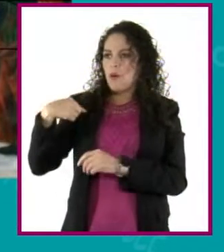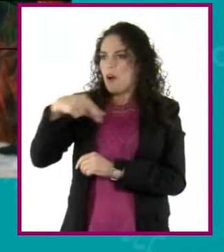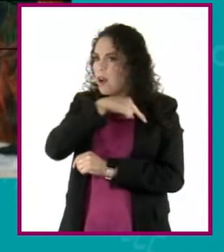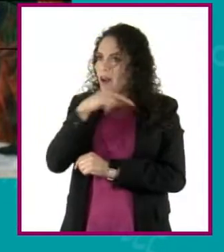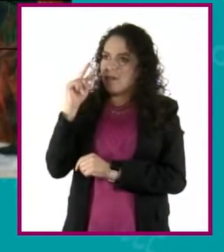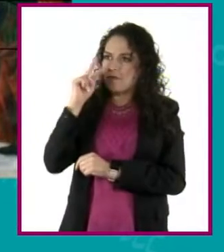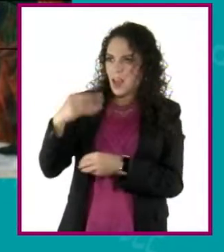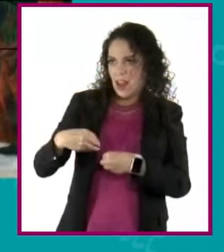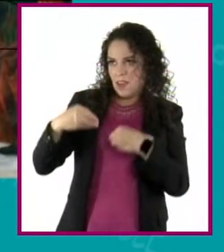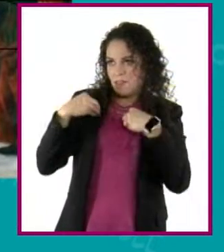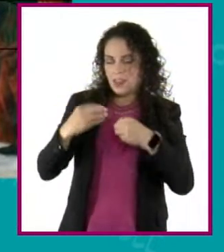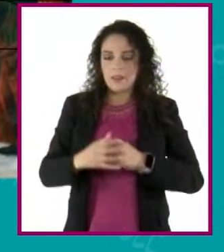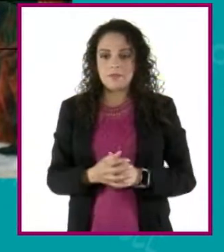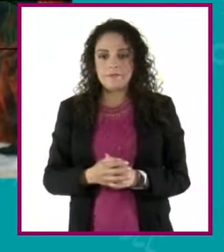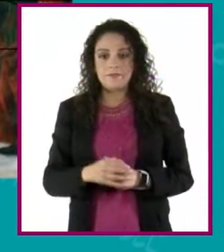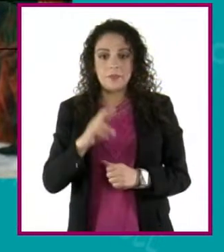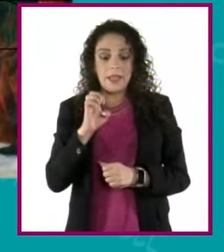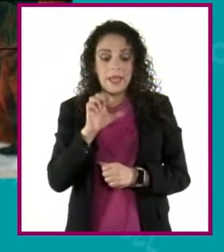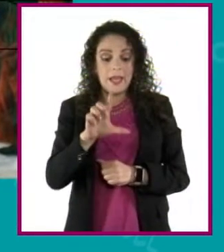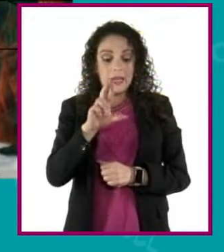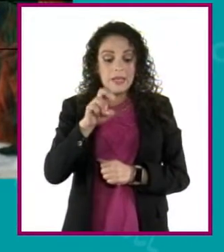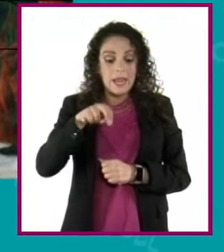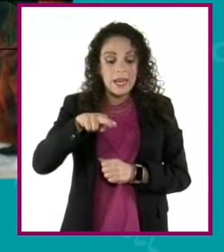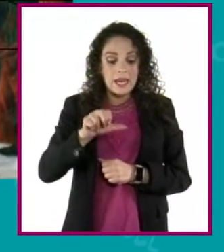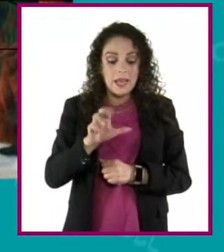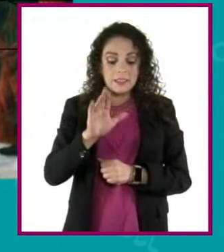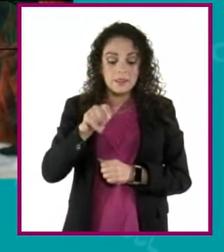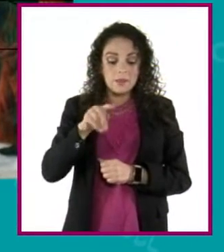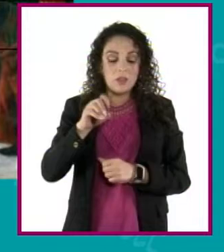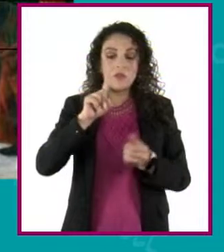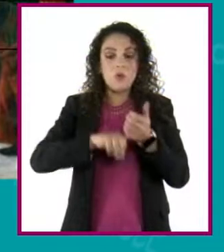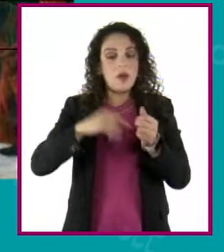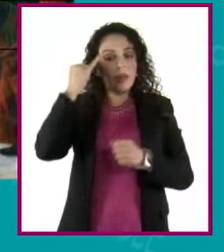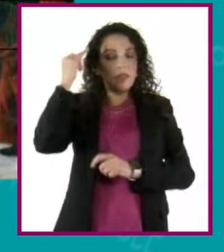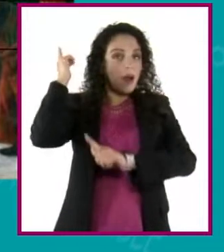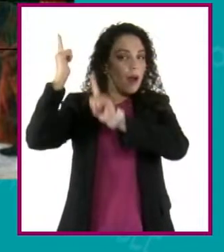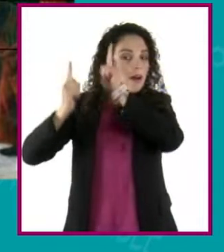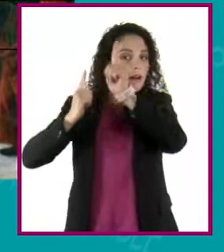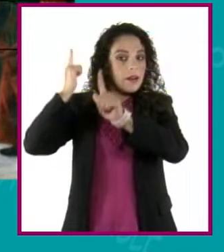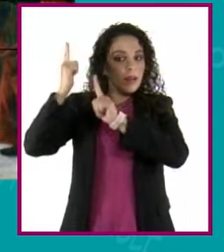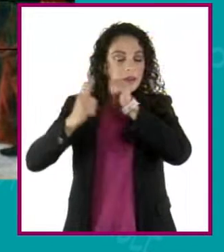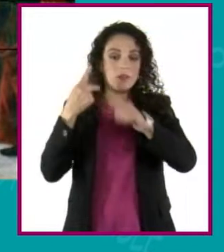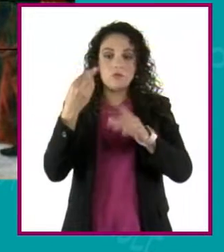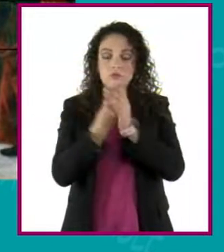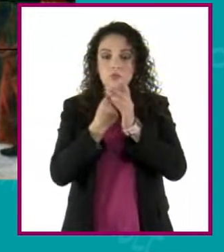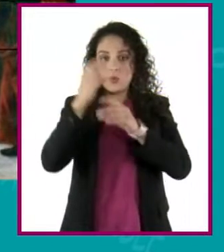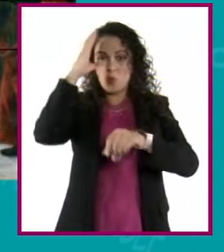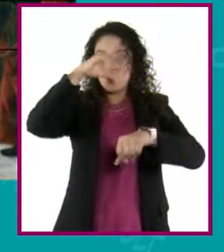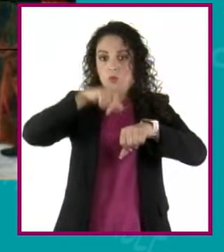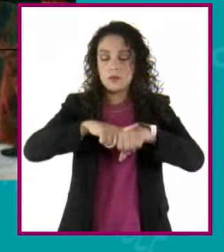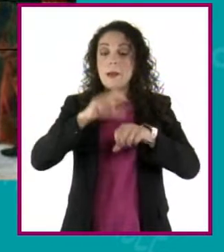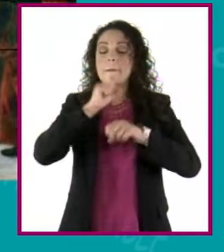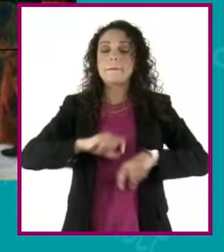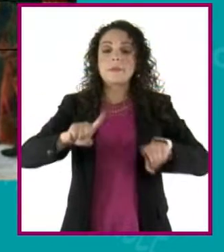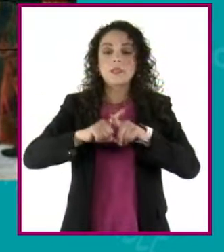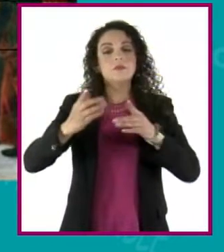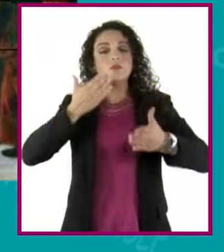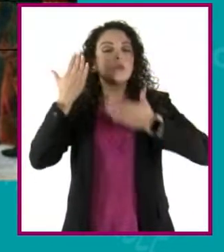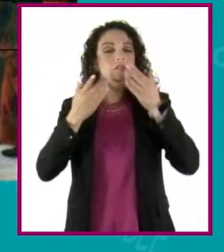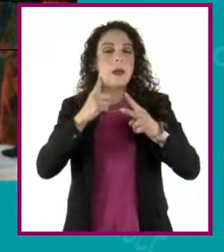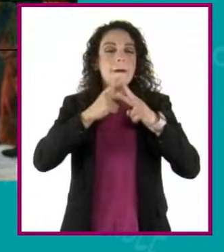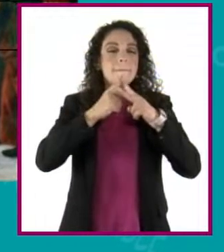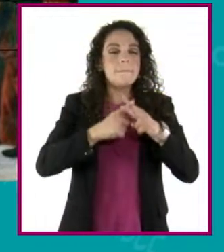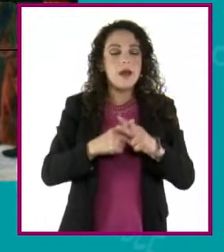Posteriormente, el Renacimiento vio el resurgir de las ideas griegas y romanas clásicas en la cultura, incluido el estudio de las matemáticas para comprender